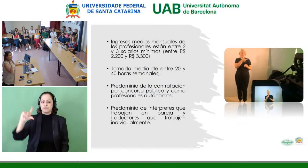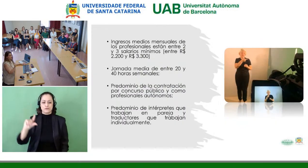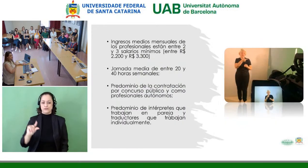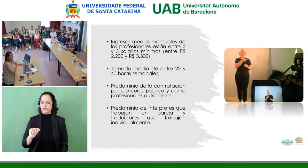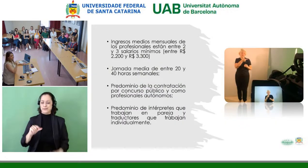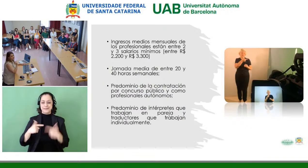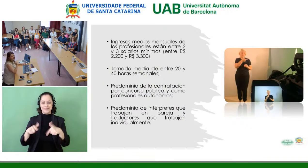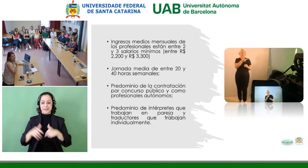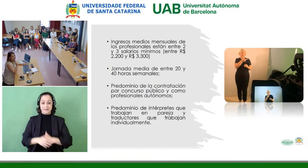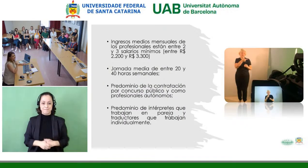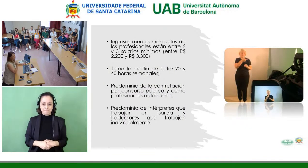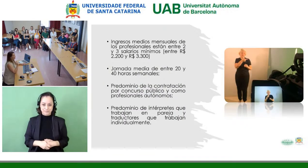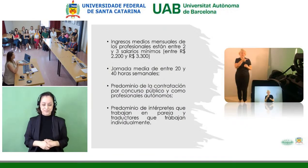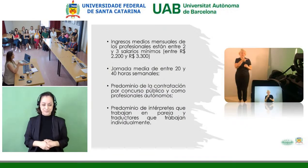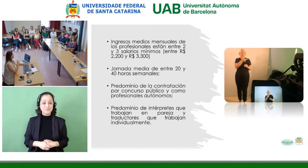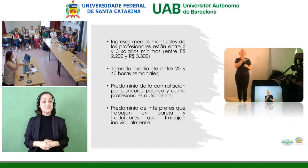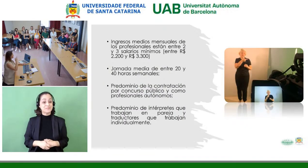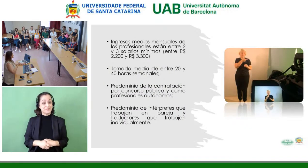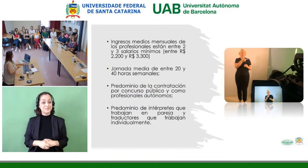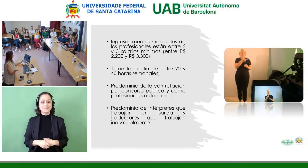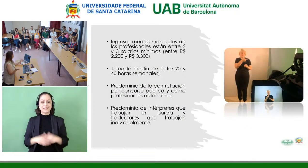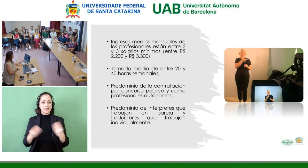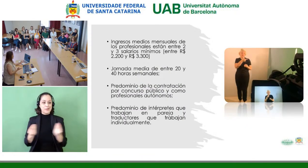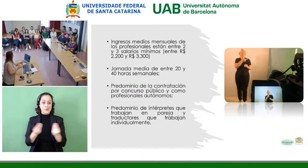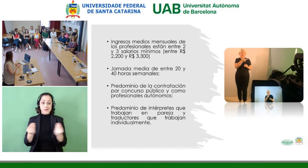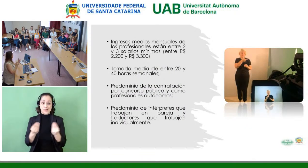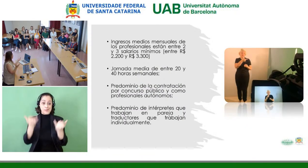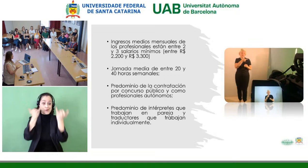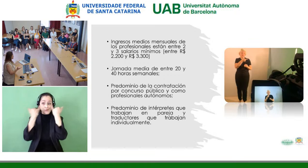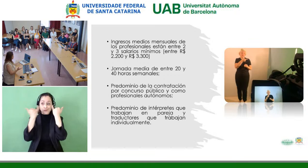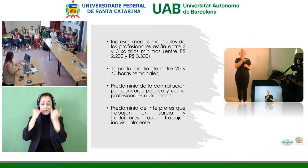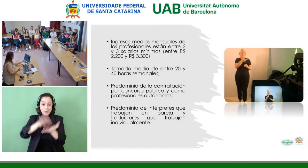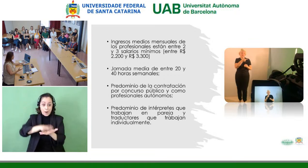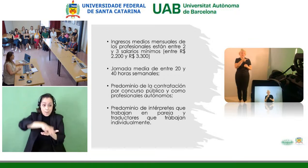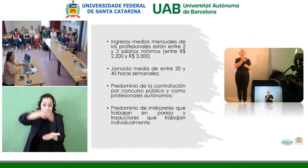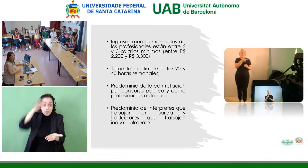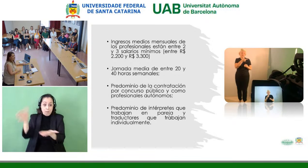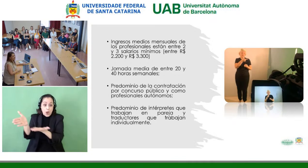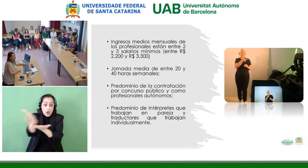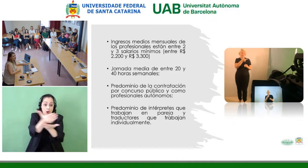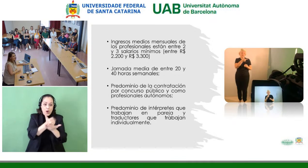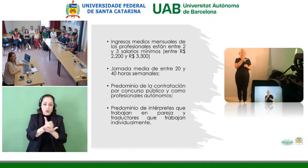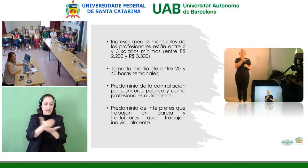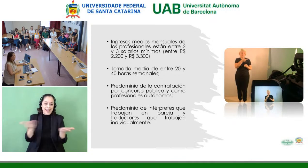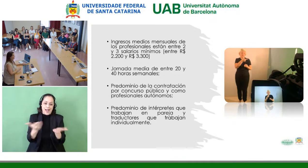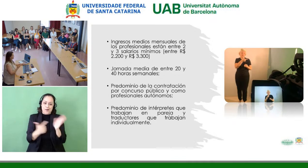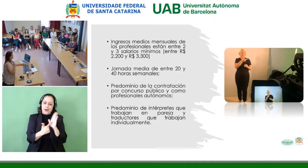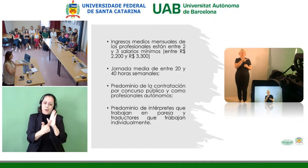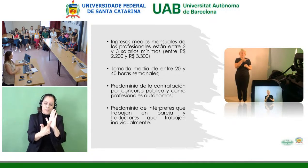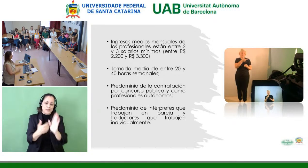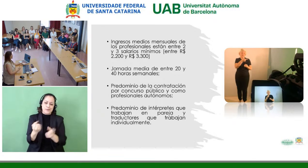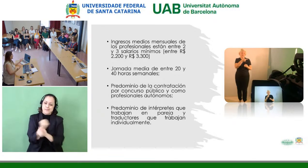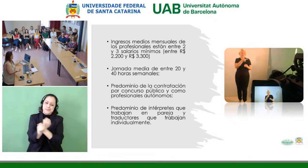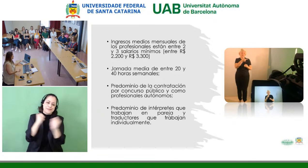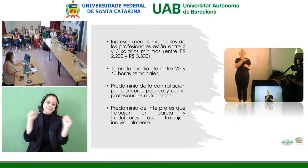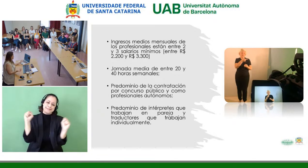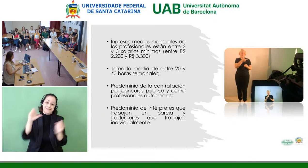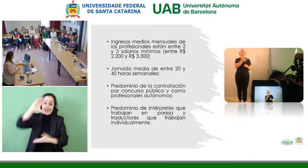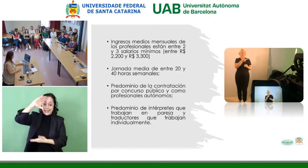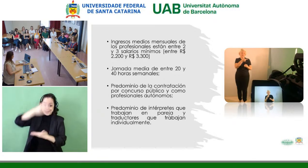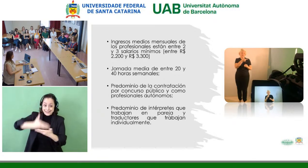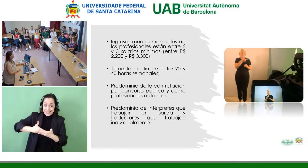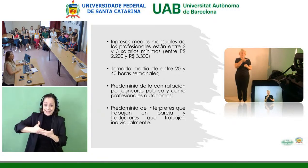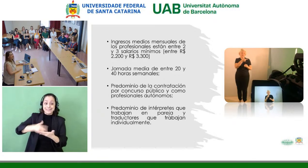Bueno, un resumen de todo, porque son muchos datos, es imposible hablar de todo aquí, una tesis de casi